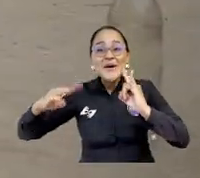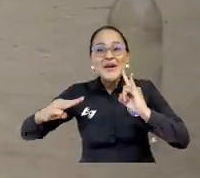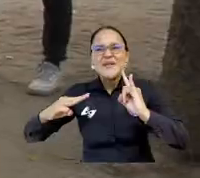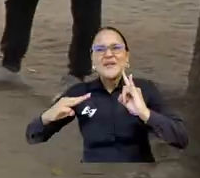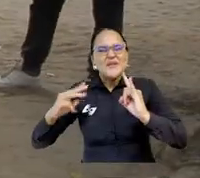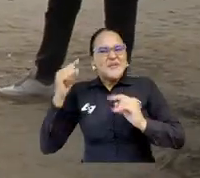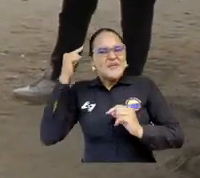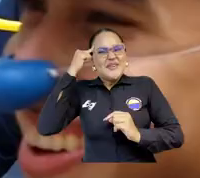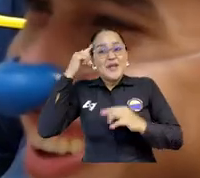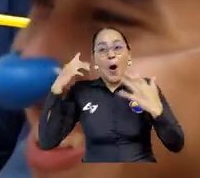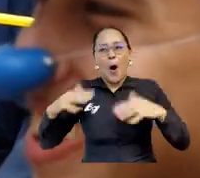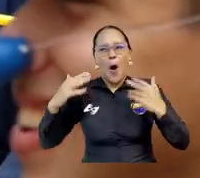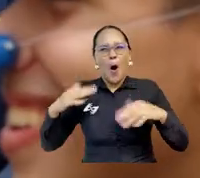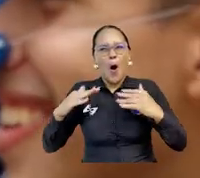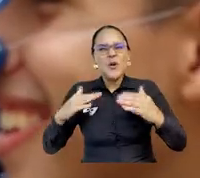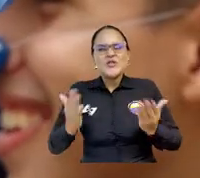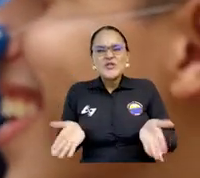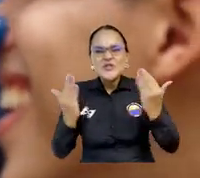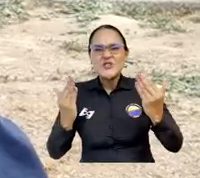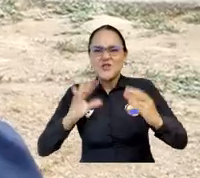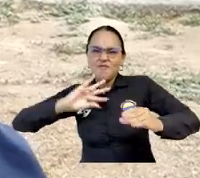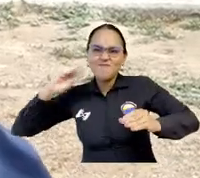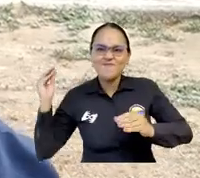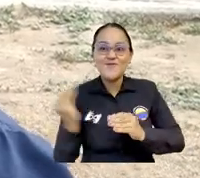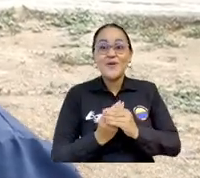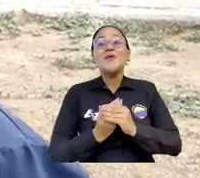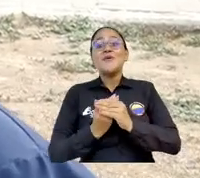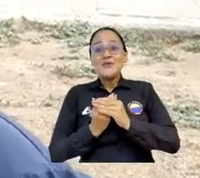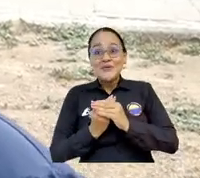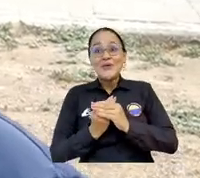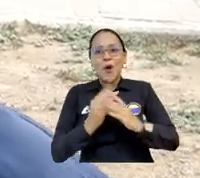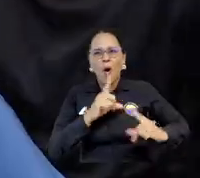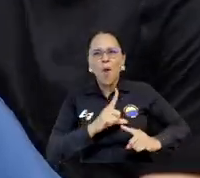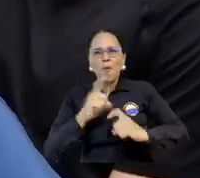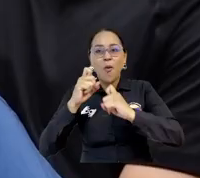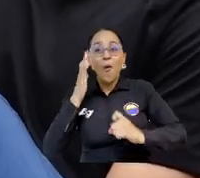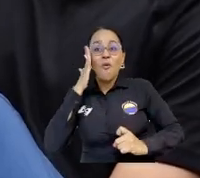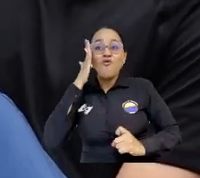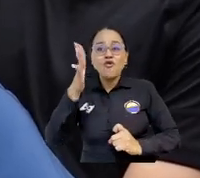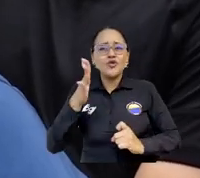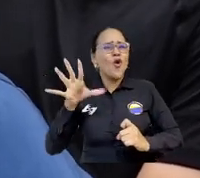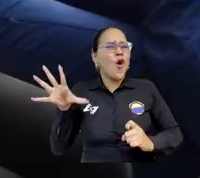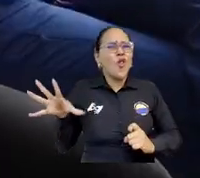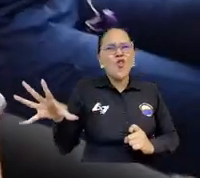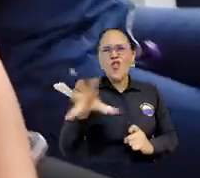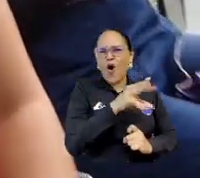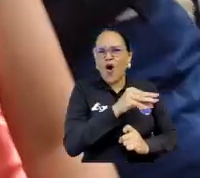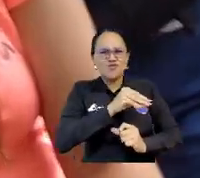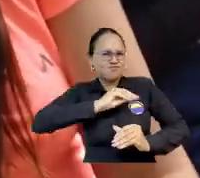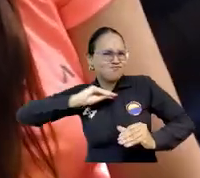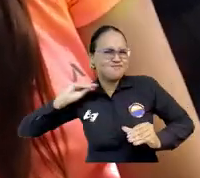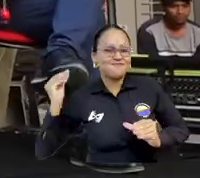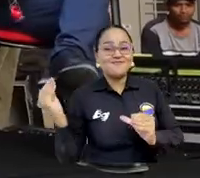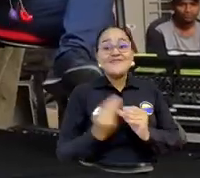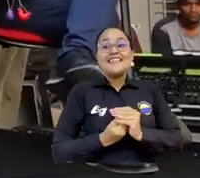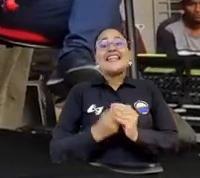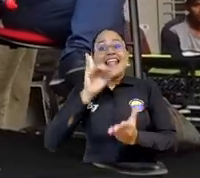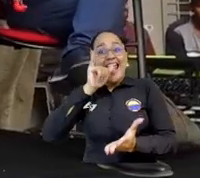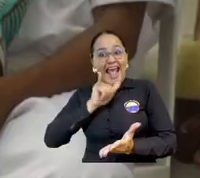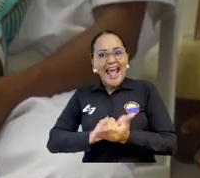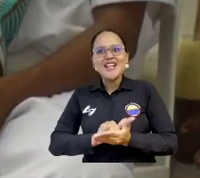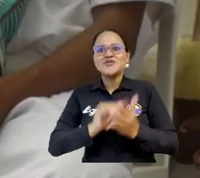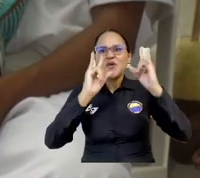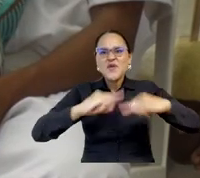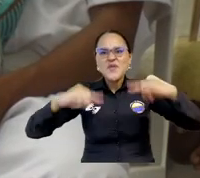En Unimagdalena nos visionamos como una institución mucho más incluyente y en ese viaje hacia el futuro hay espacio para todos. Así